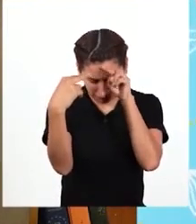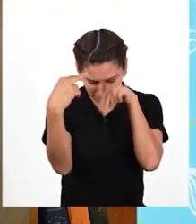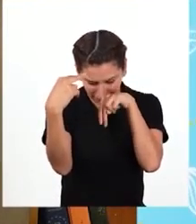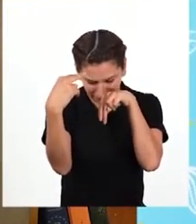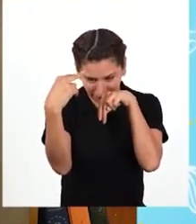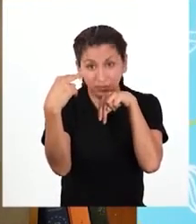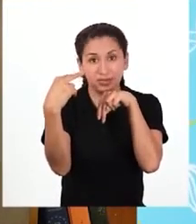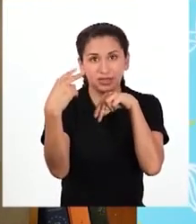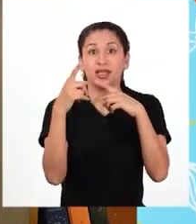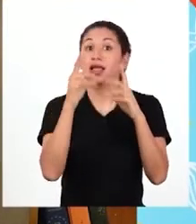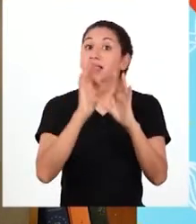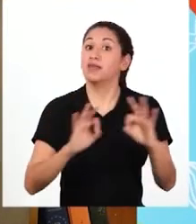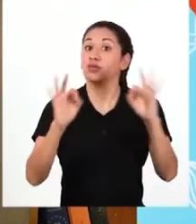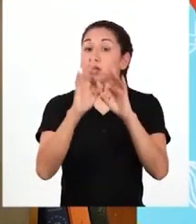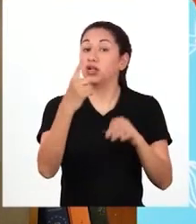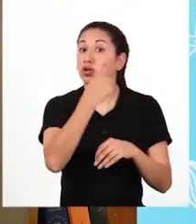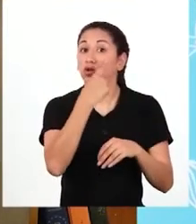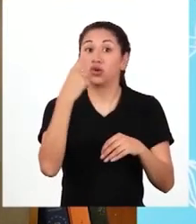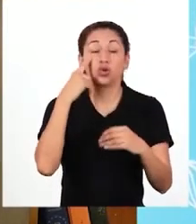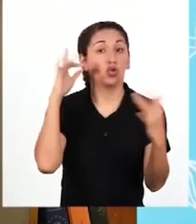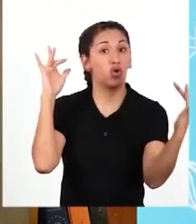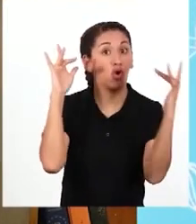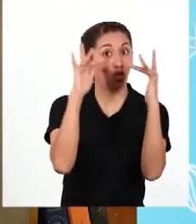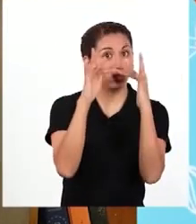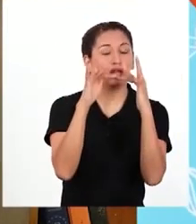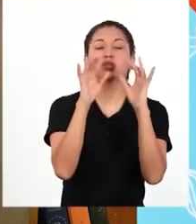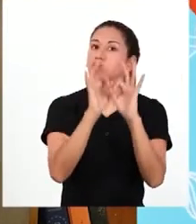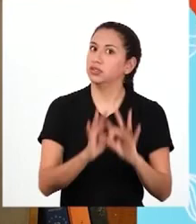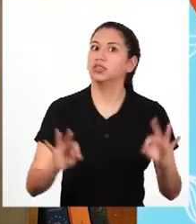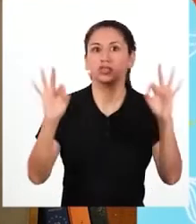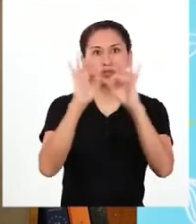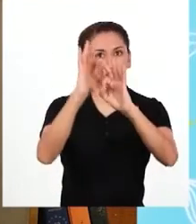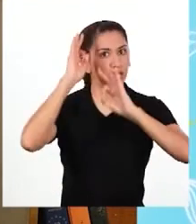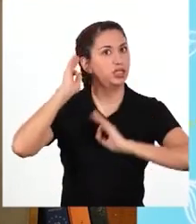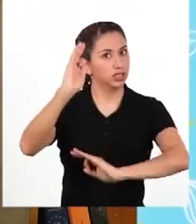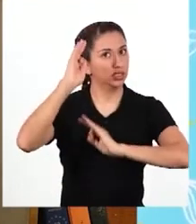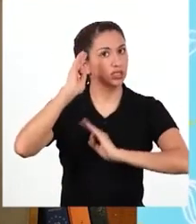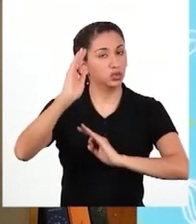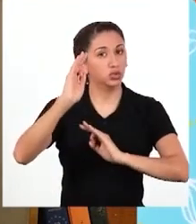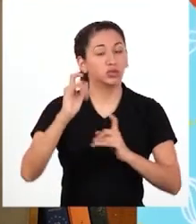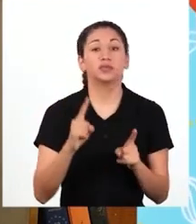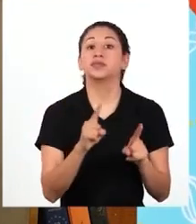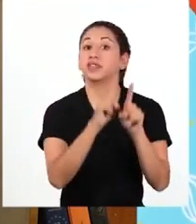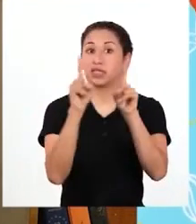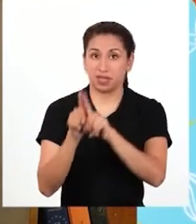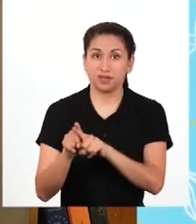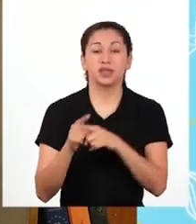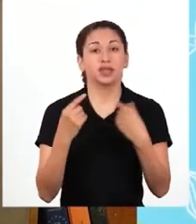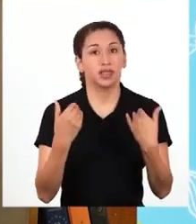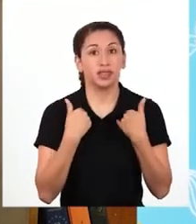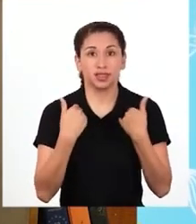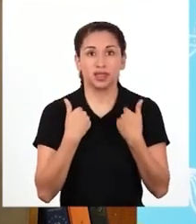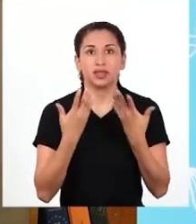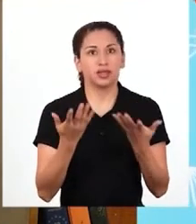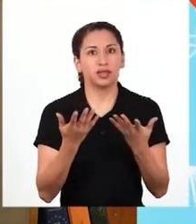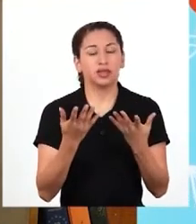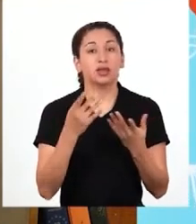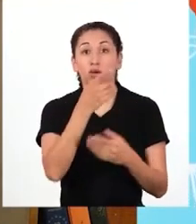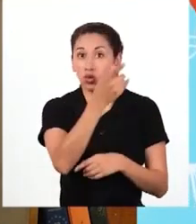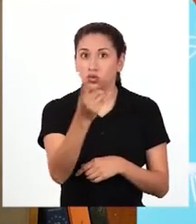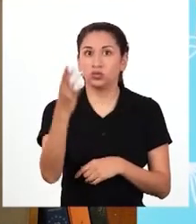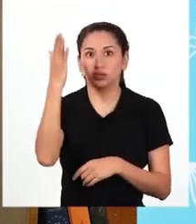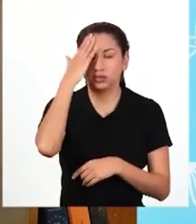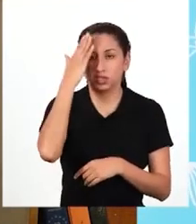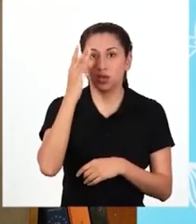visual, es clave en el discurso. Además, también deben tener presente el uso adecuado de